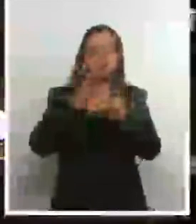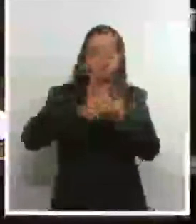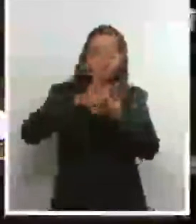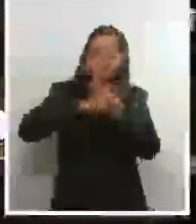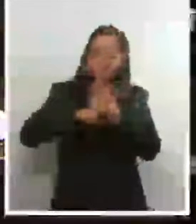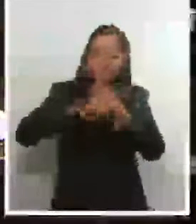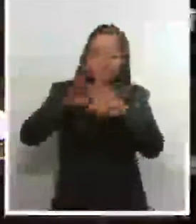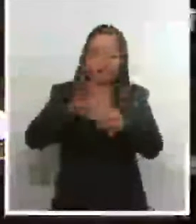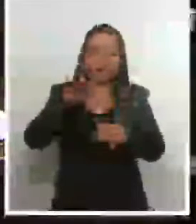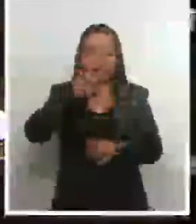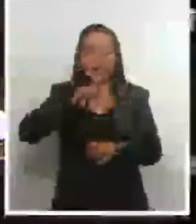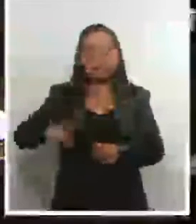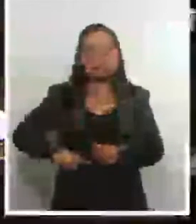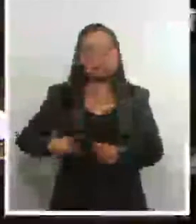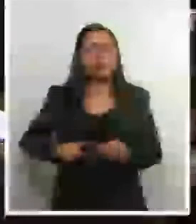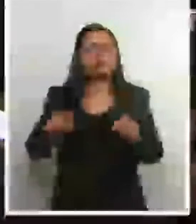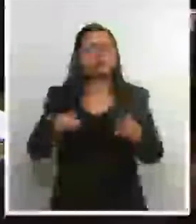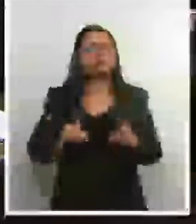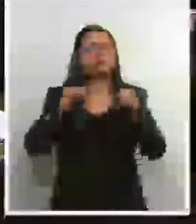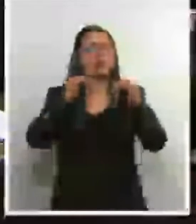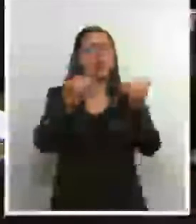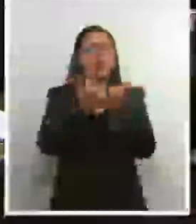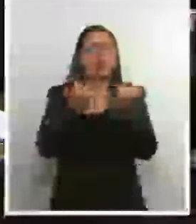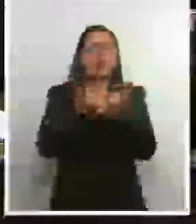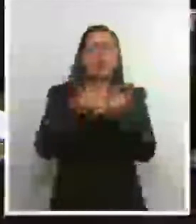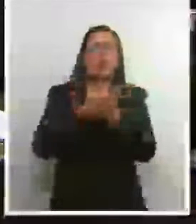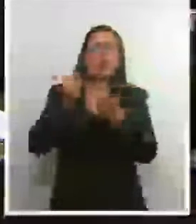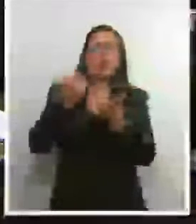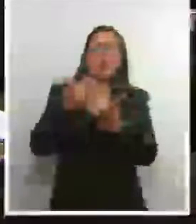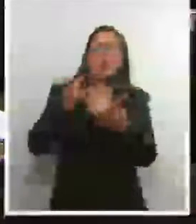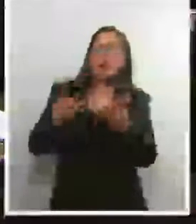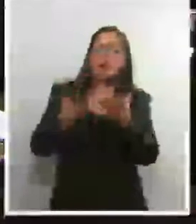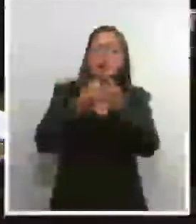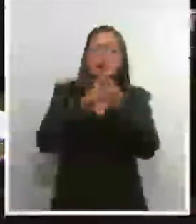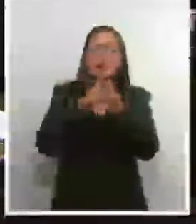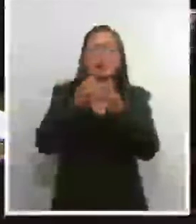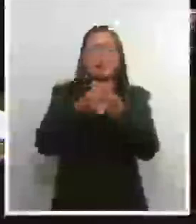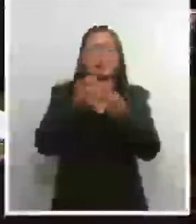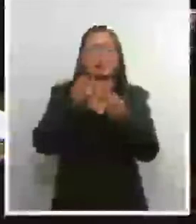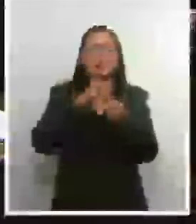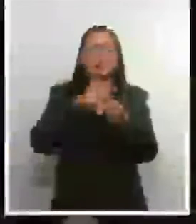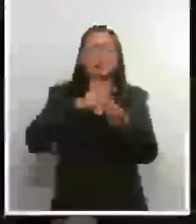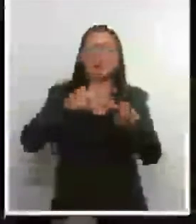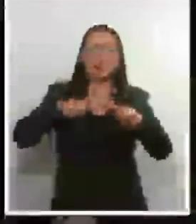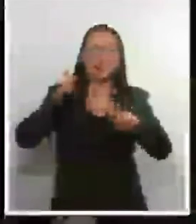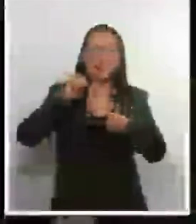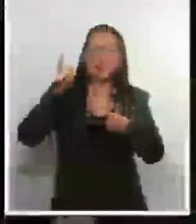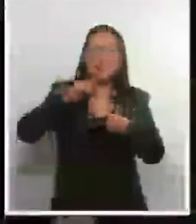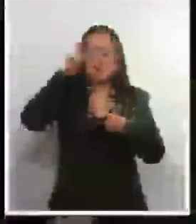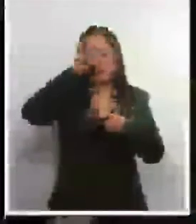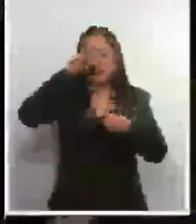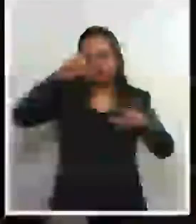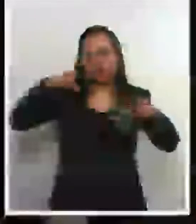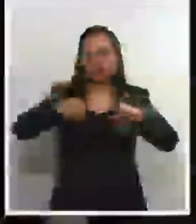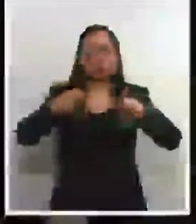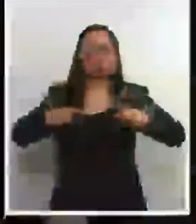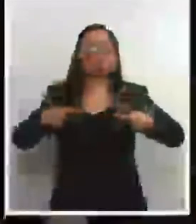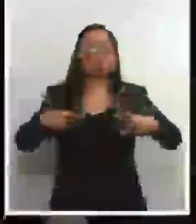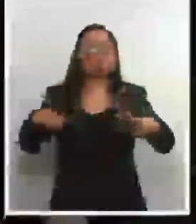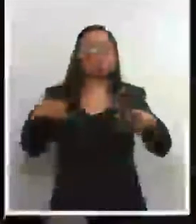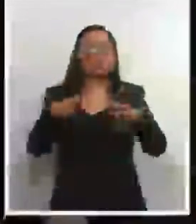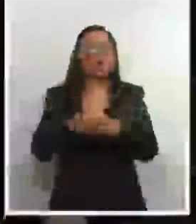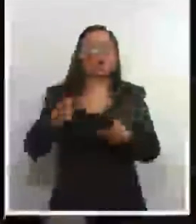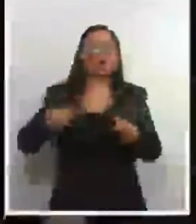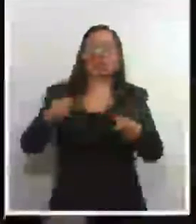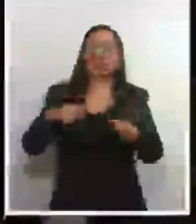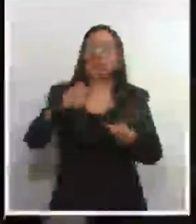poner al jefe de gobierno en donde habíamos puesto a uno más de los ilustrados de los consejos ciudadanos. Los